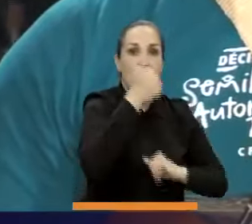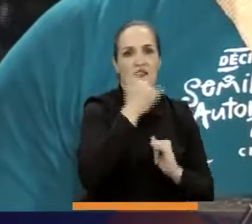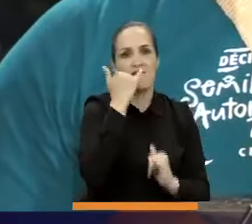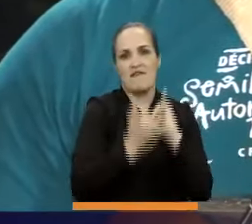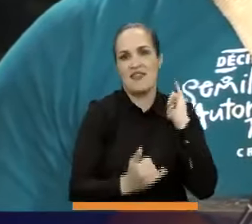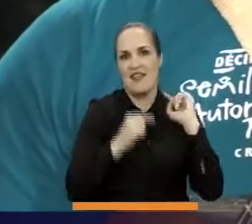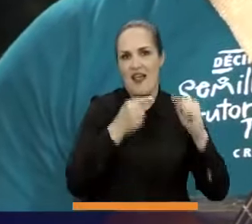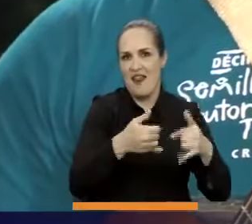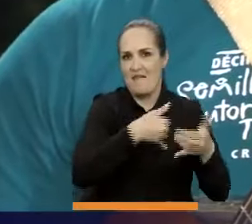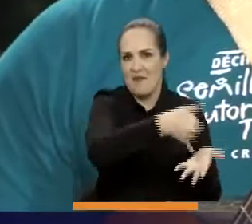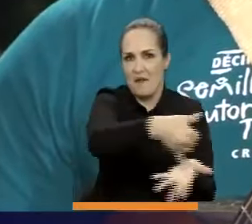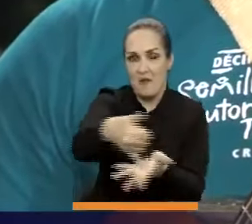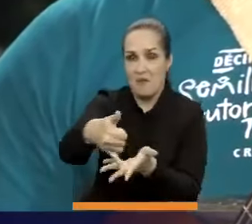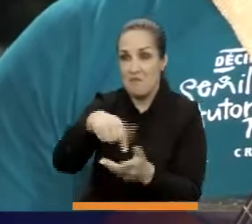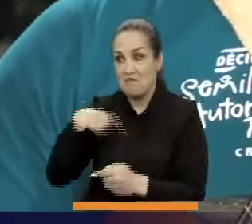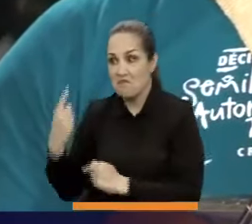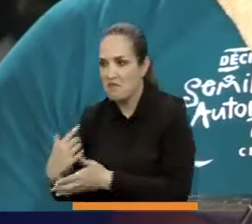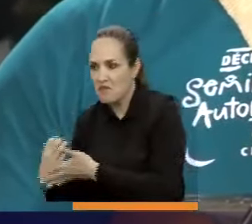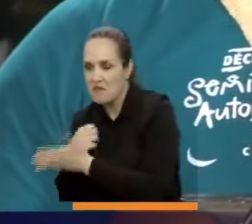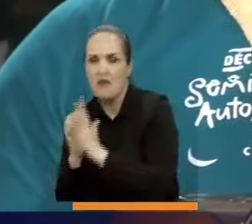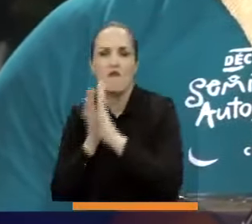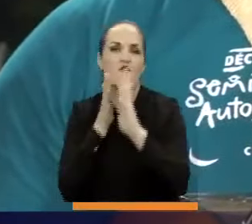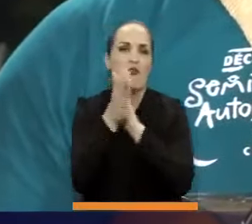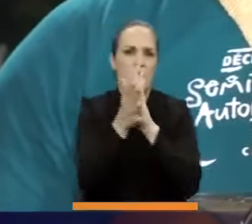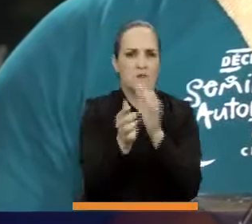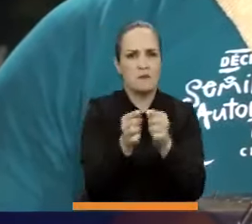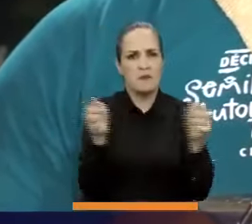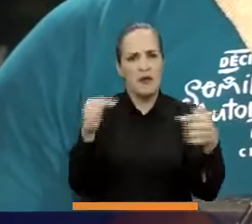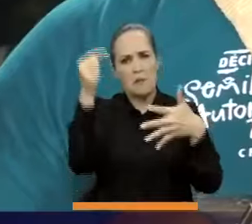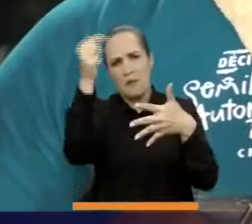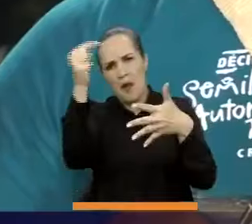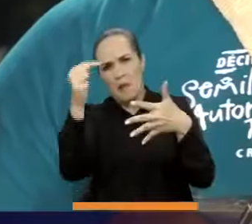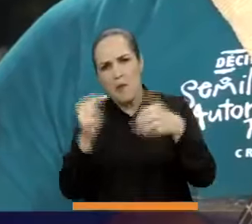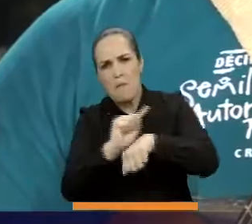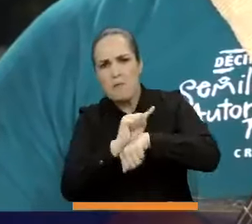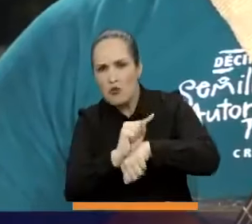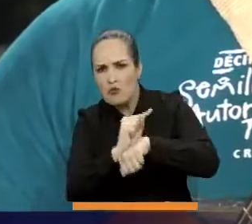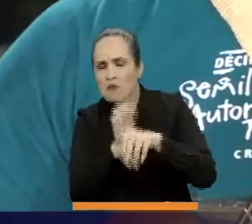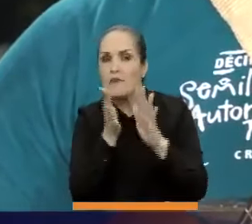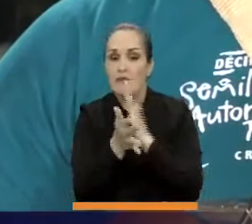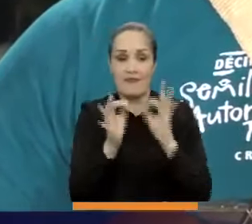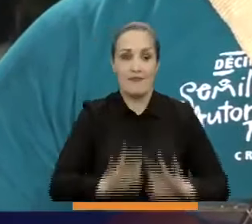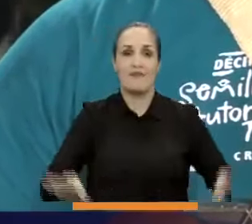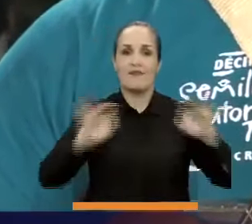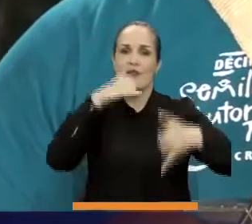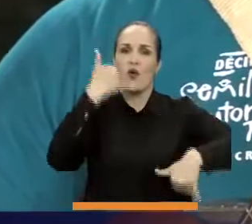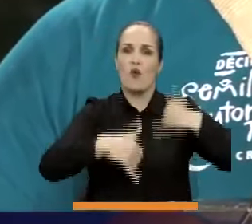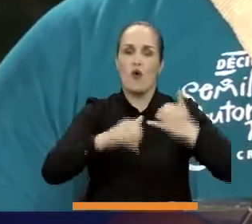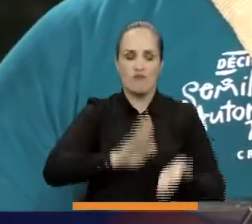les seguiremos contando minuto a minuto de lo que sucede en este importante encuentro de juegos ancestrales por la